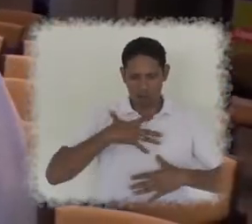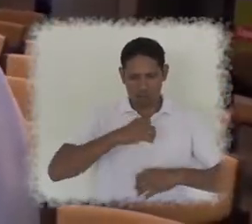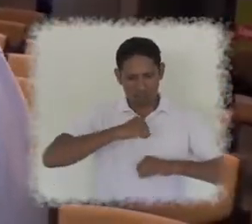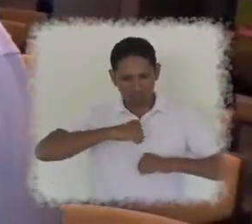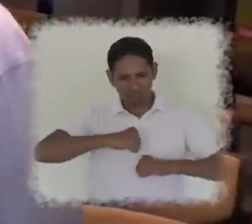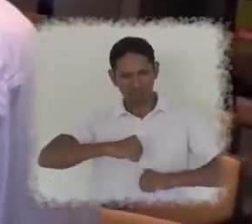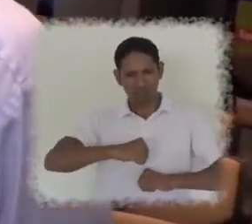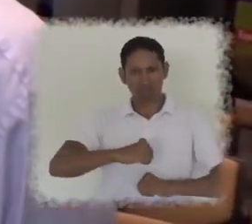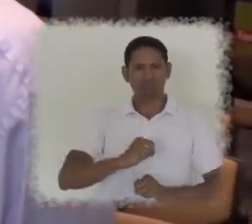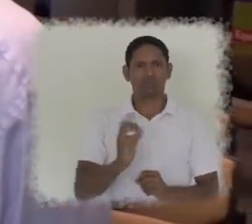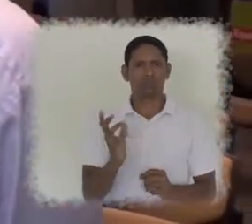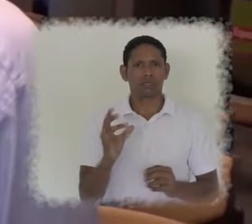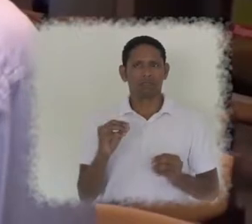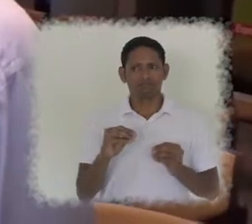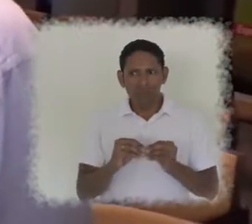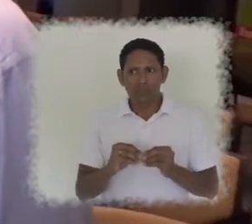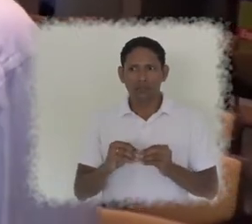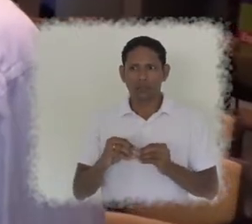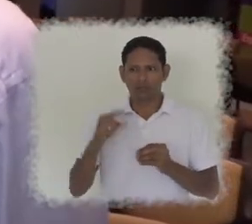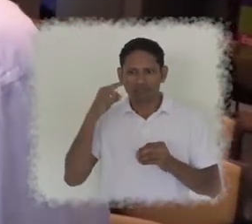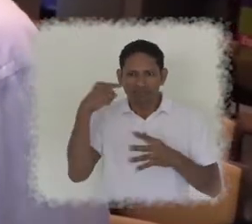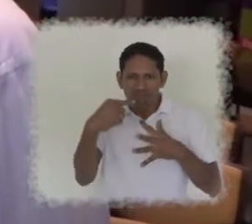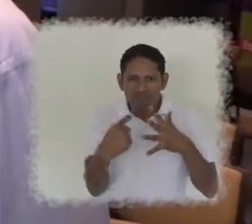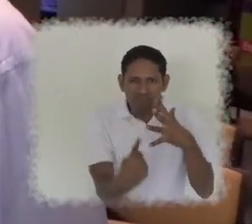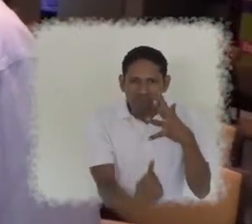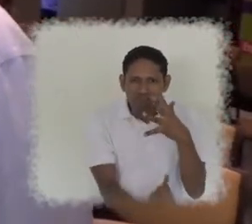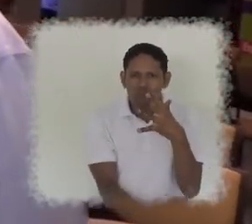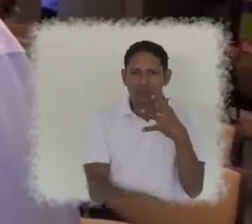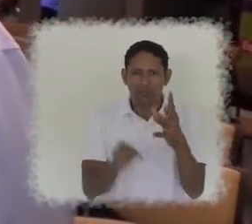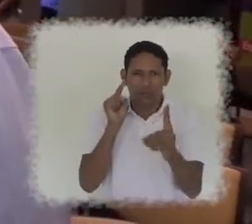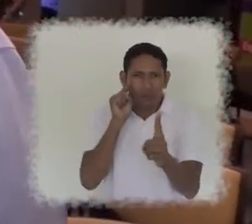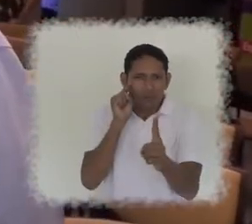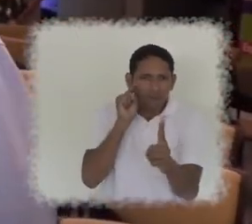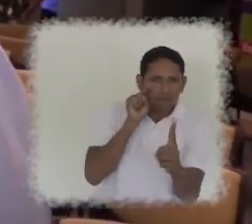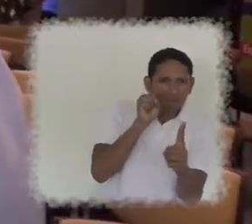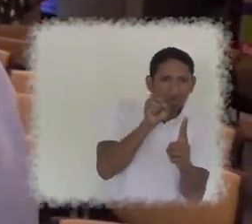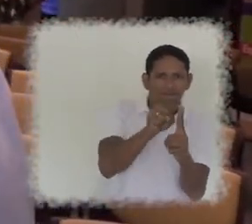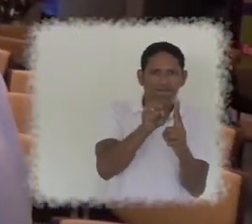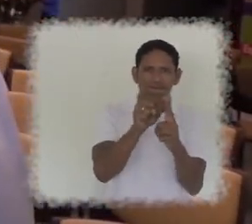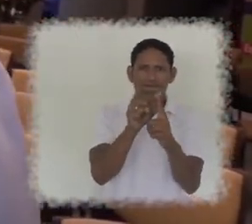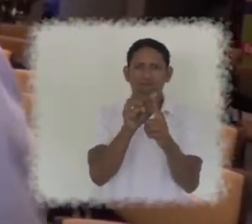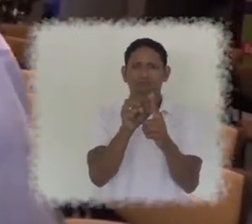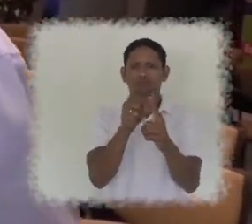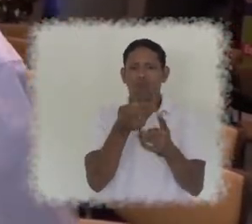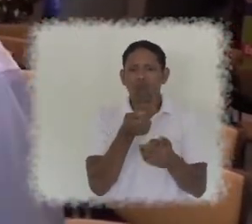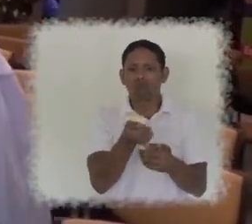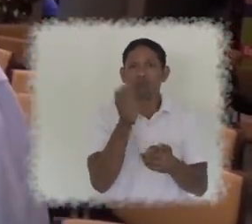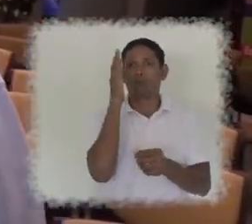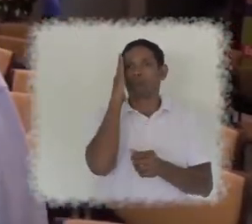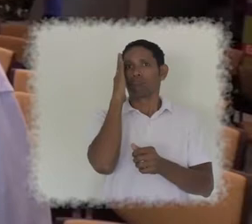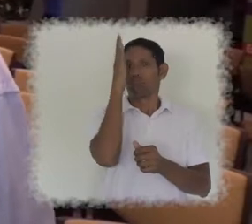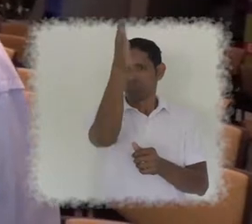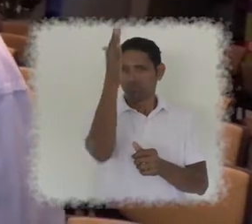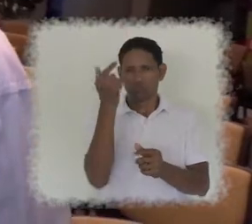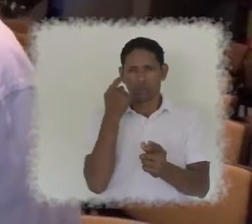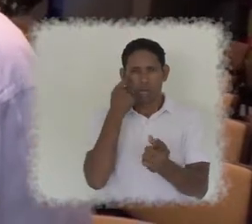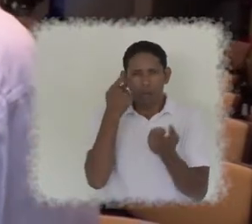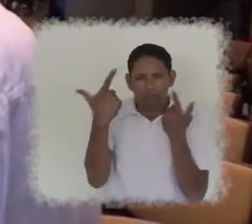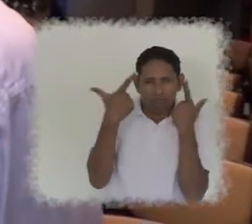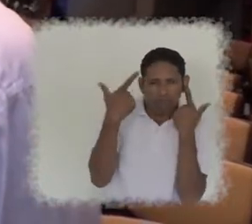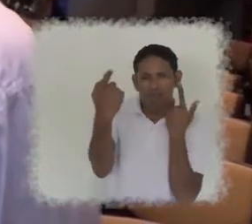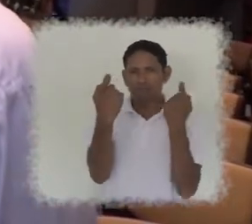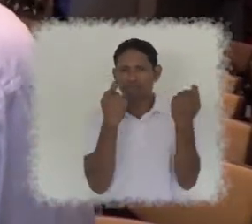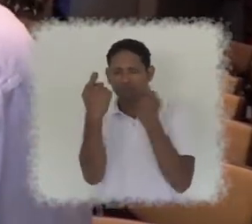de capacidades, para dar lineamientos de visión de mediano y largo